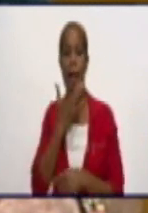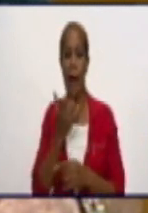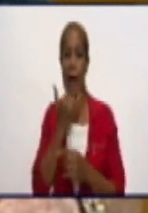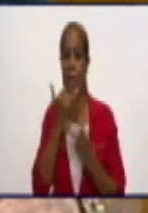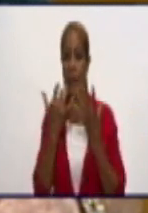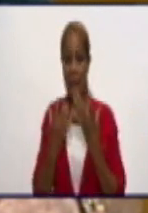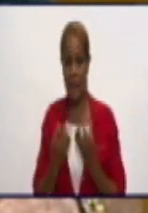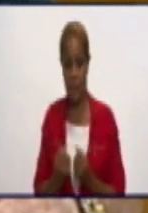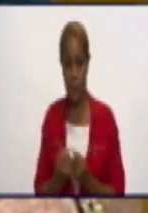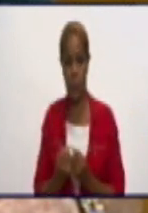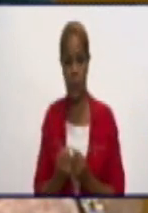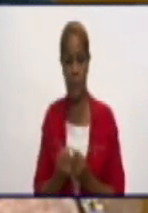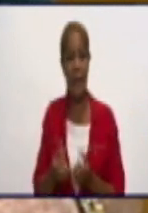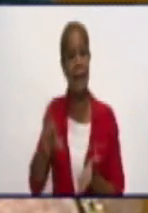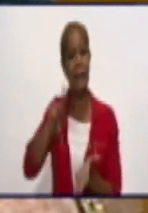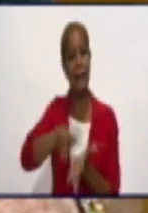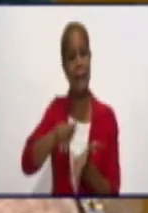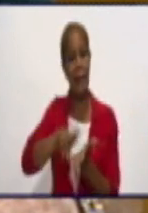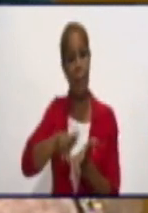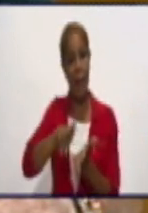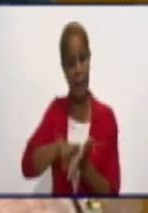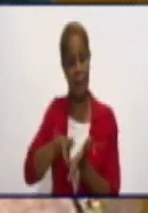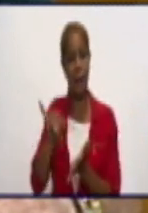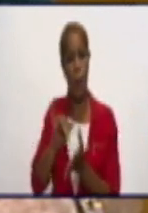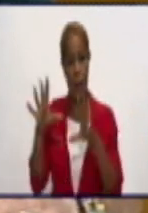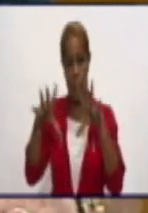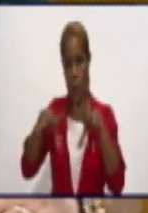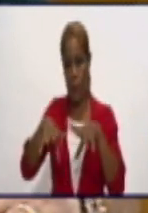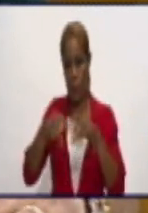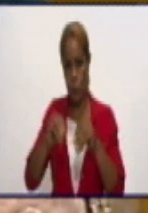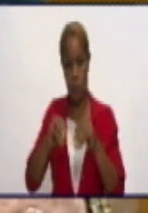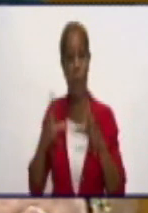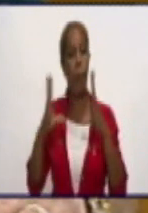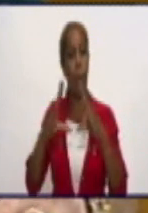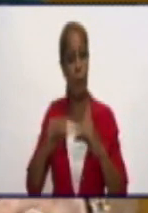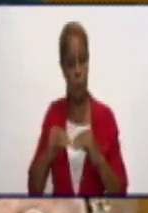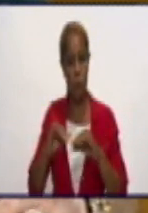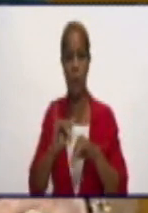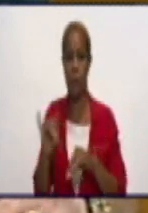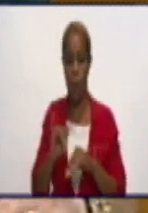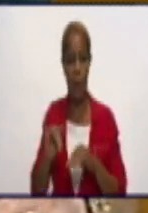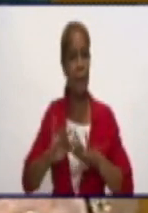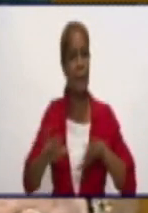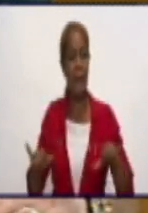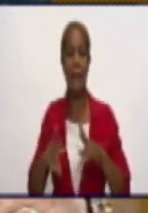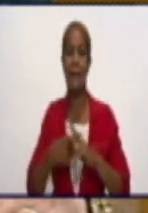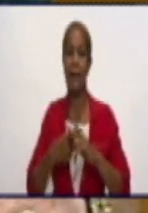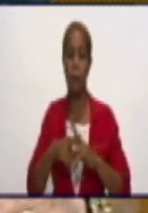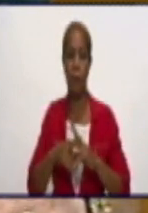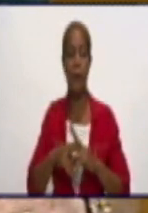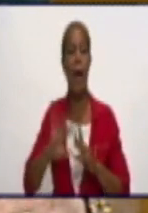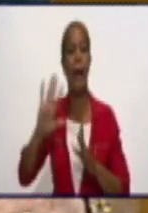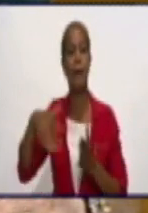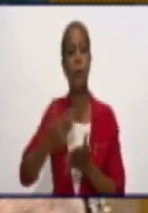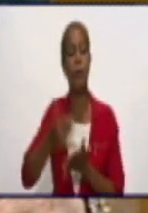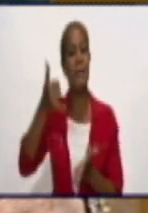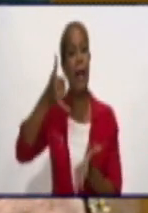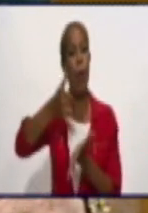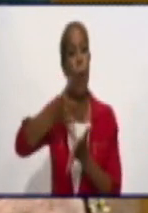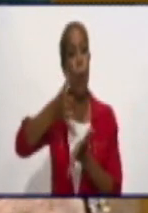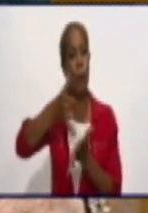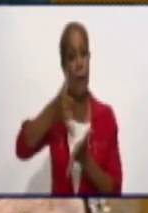de la tarde noche hasta el día de ayer en horas de la tarde que se resolvieron todas las afectaciones en Guasimilla. En Julia, en el ramal que alimenta